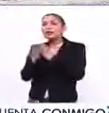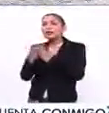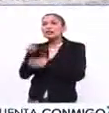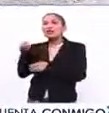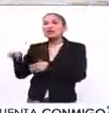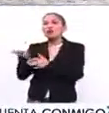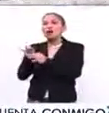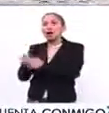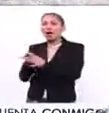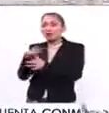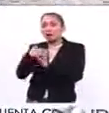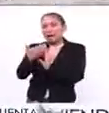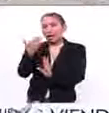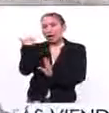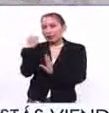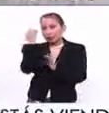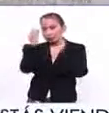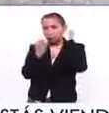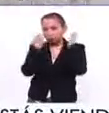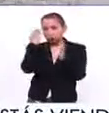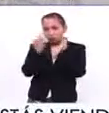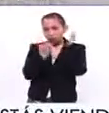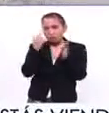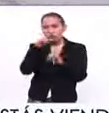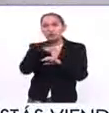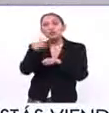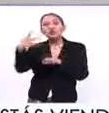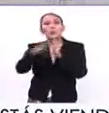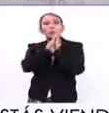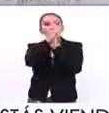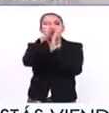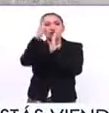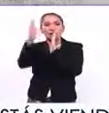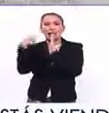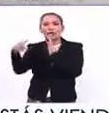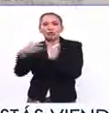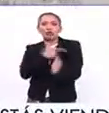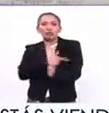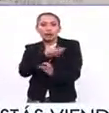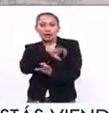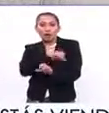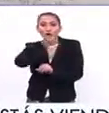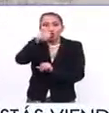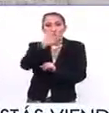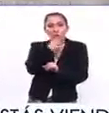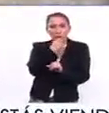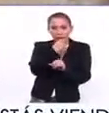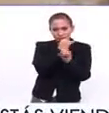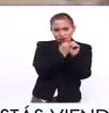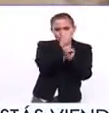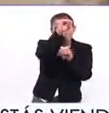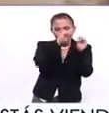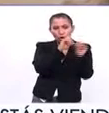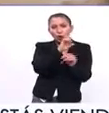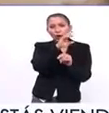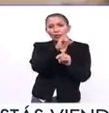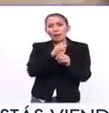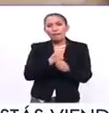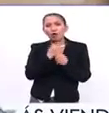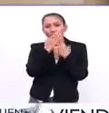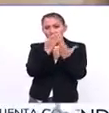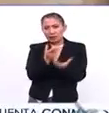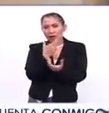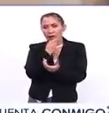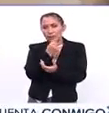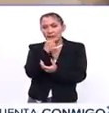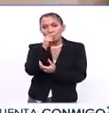literatura. Ya habíamos hecho aquí una exposición sobre su biblioteca y otro curador, y el poeta Alberto Blanco, había